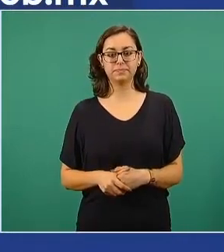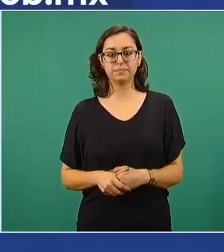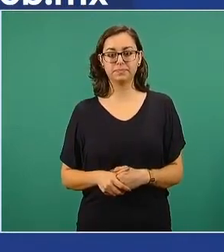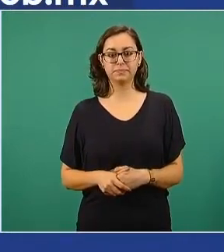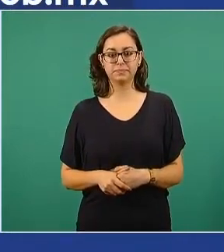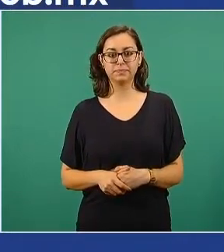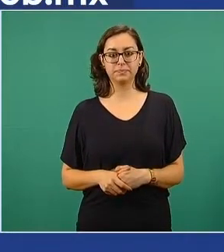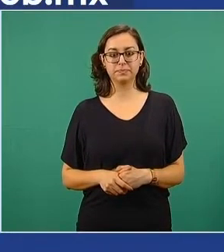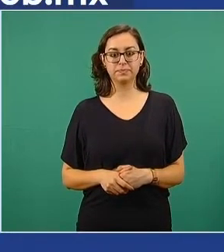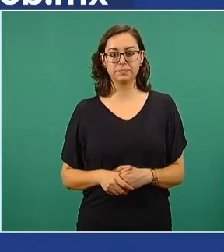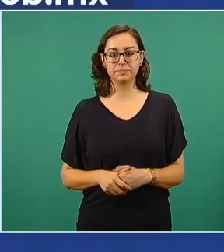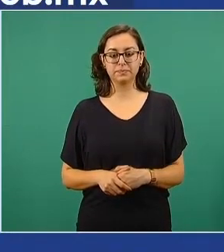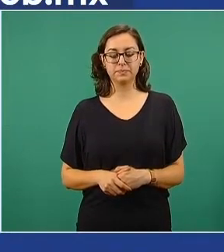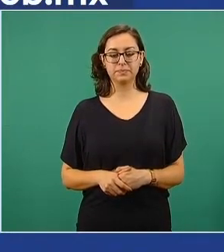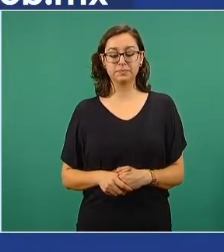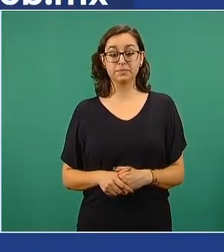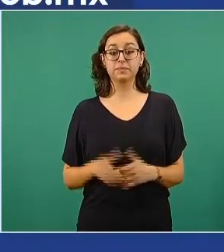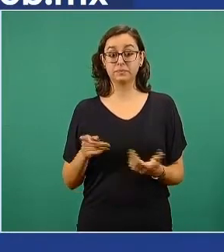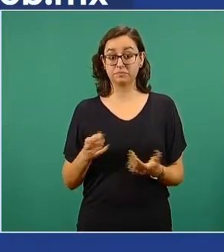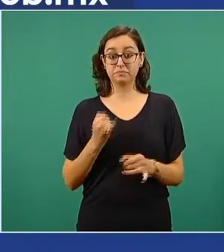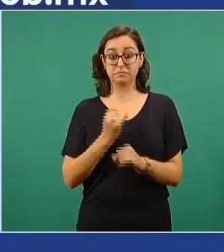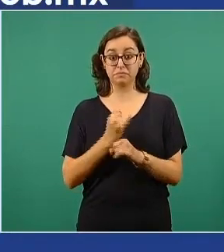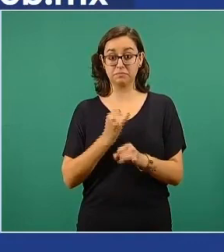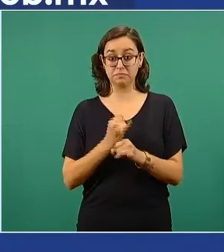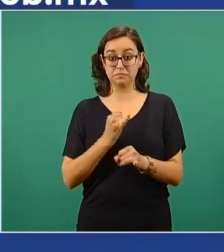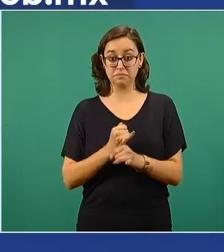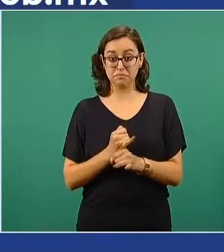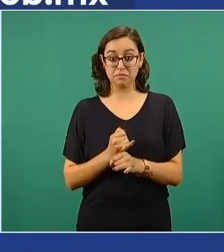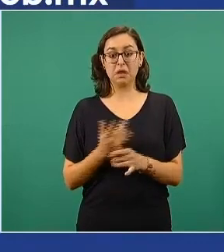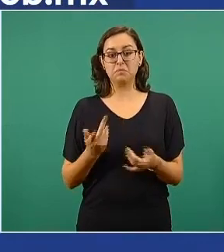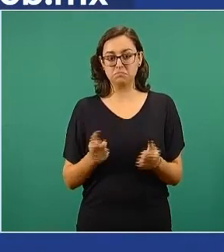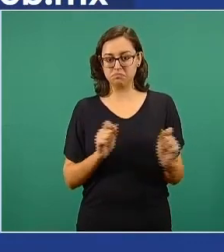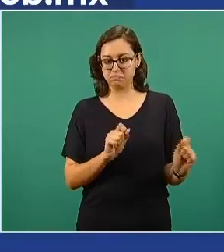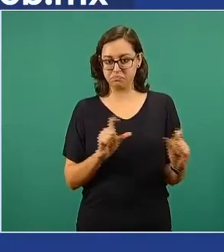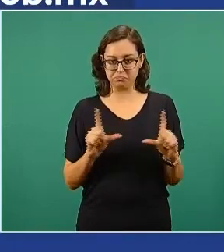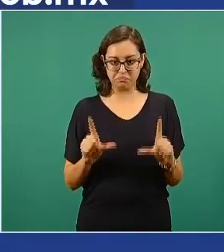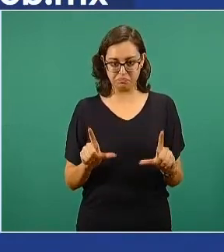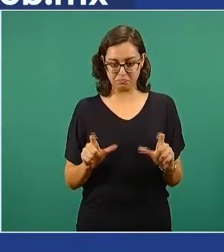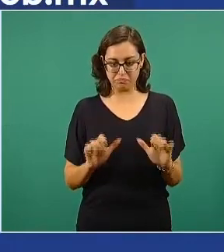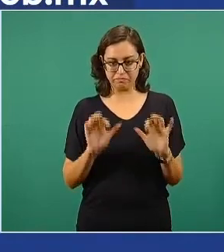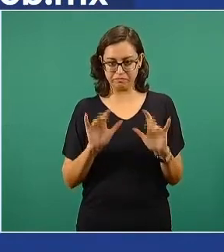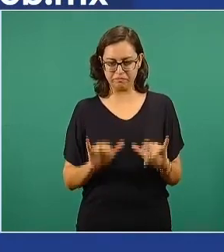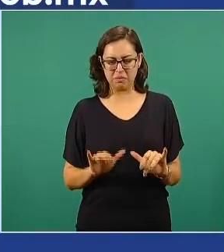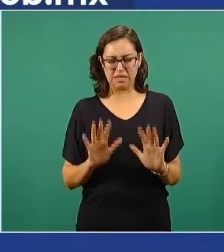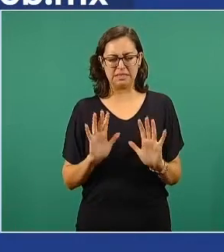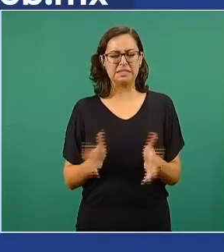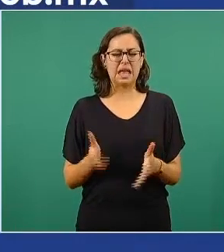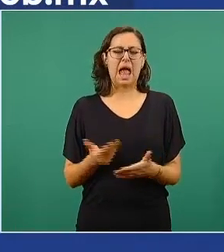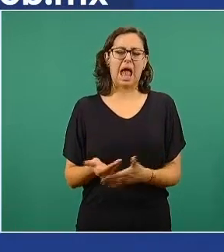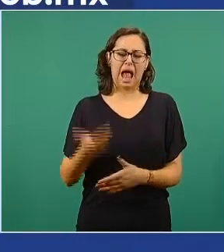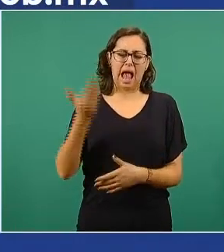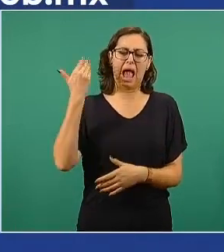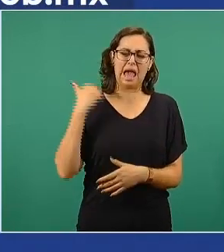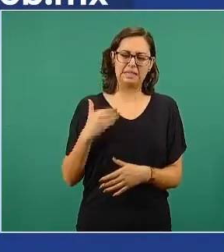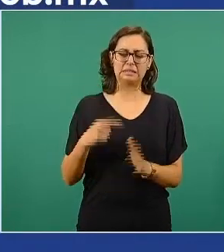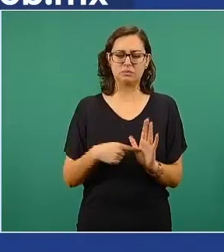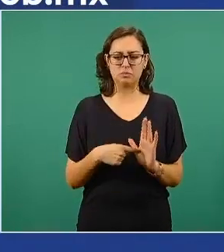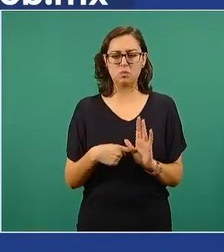Vacunacovid.gov.mx es una dirección de internet donde hay una sección específica que ya enseñó alguna vez el doctor Ricardo